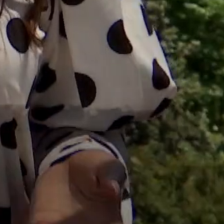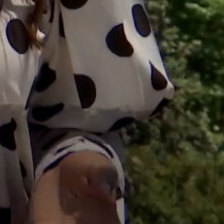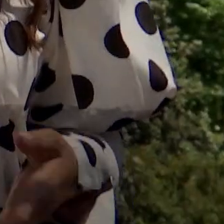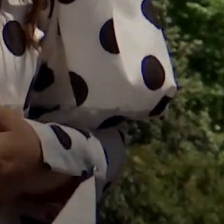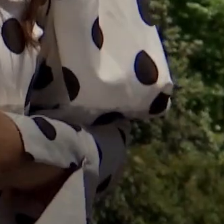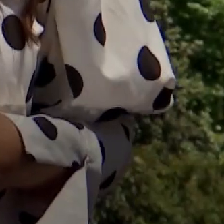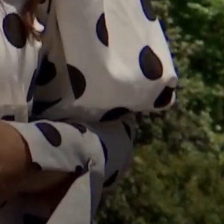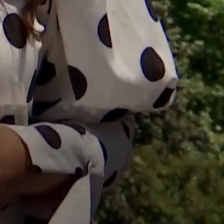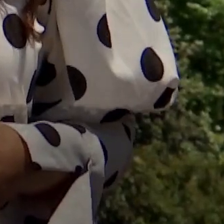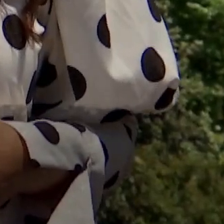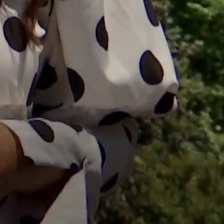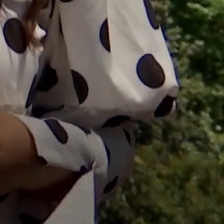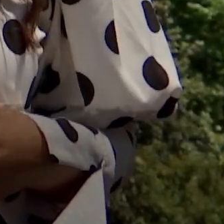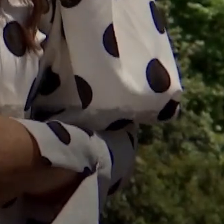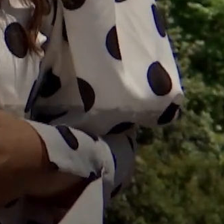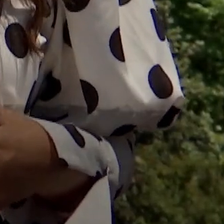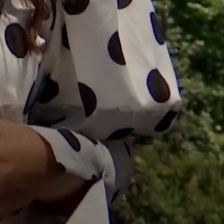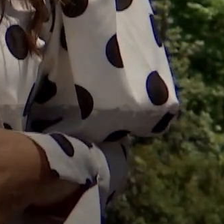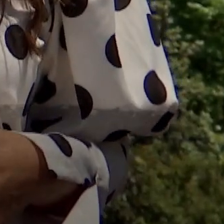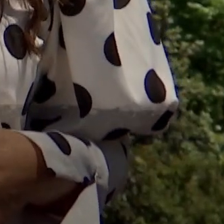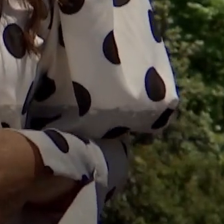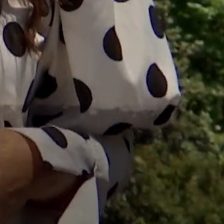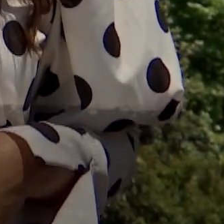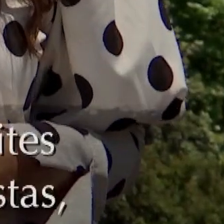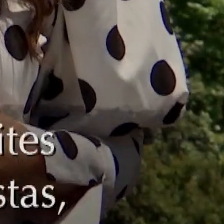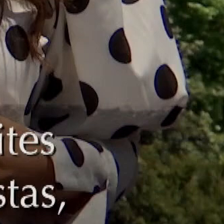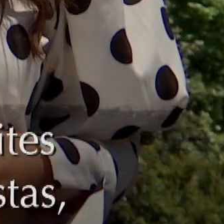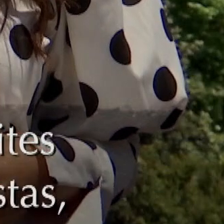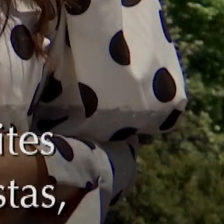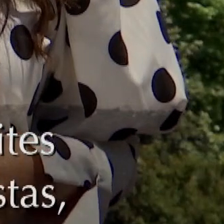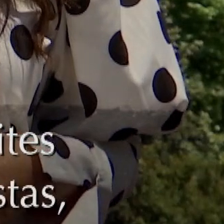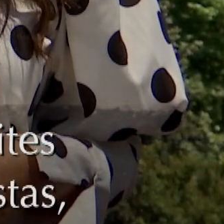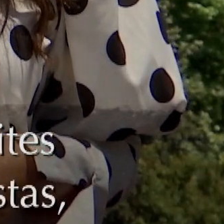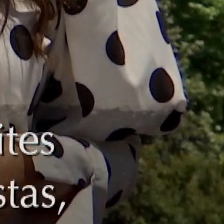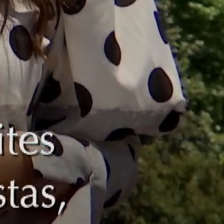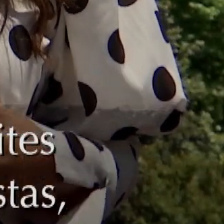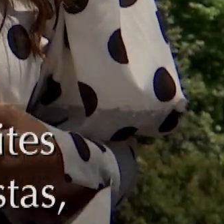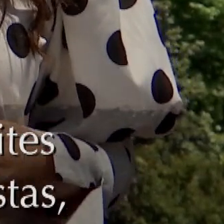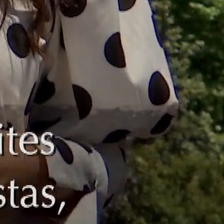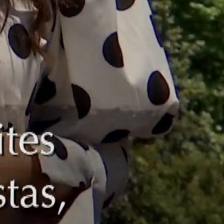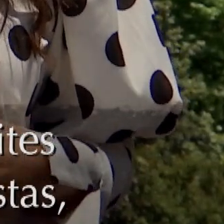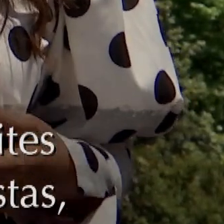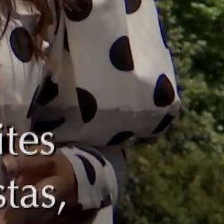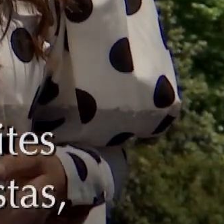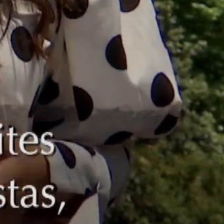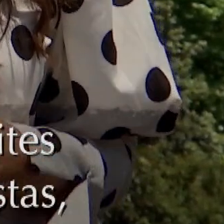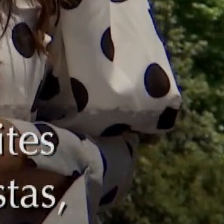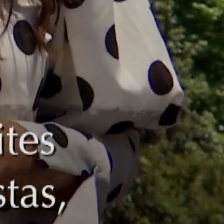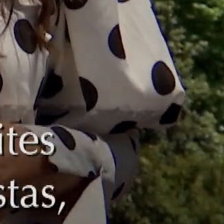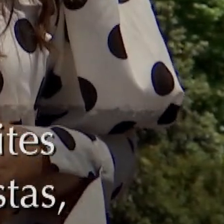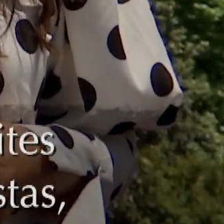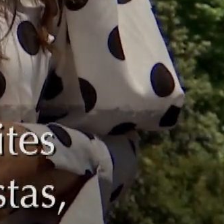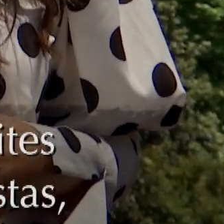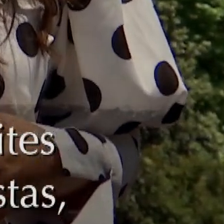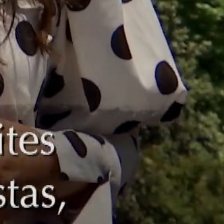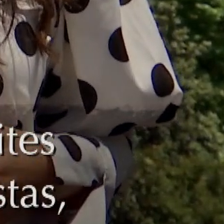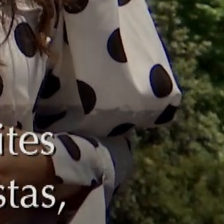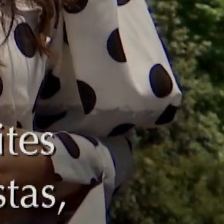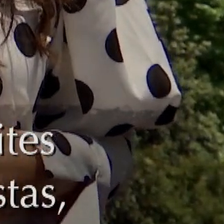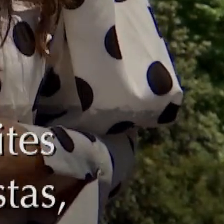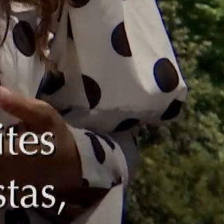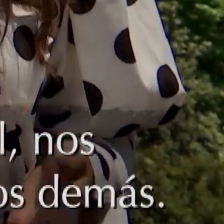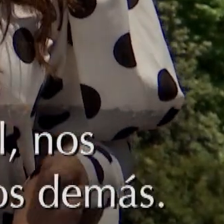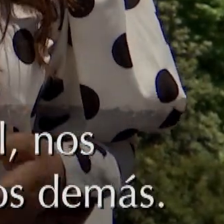tarde. Es normal que nos cueste decir que no en un principio, pero a medida que uno va poniendo límites y practicando nuevos patrones